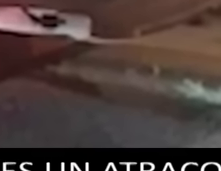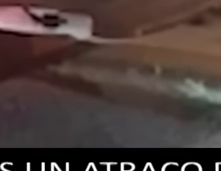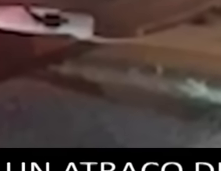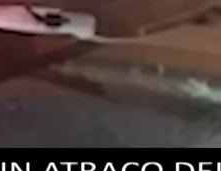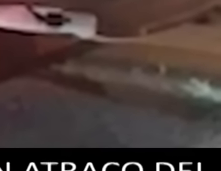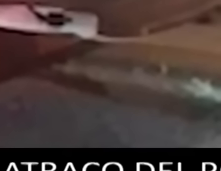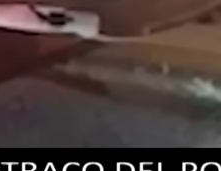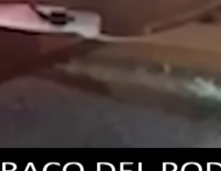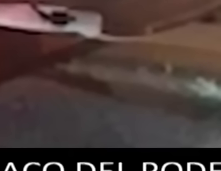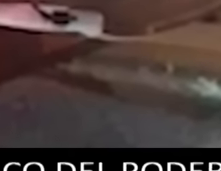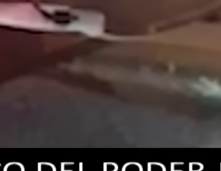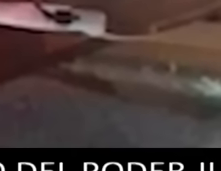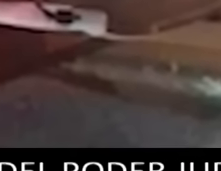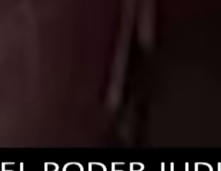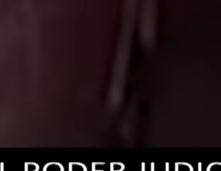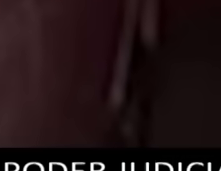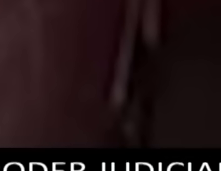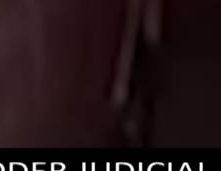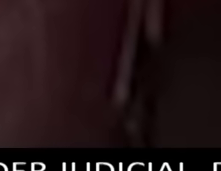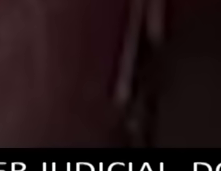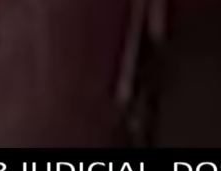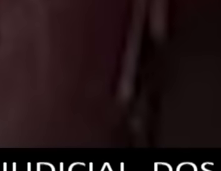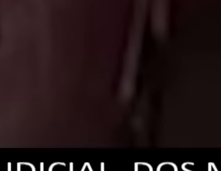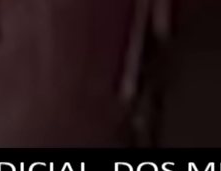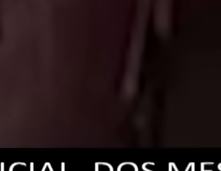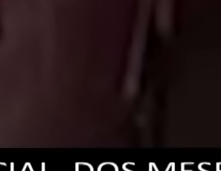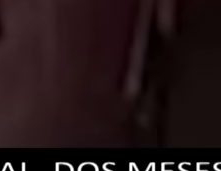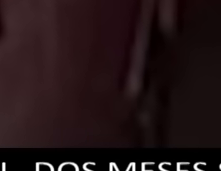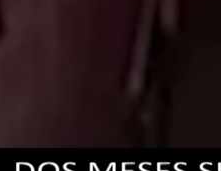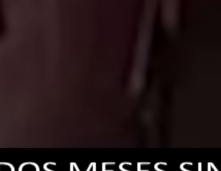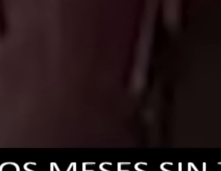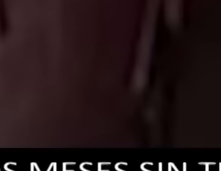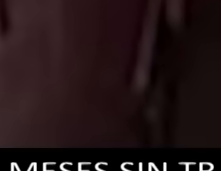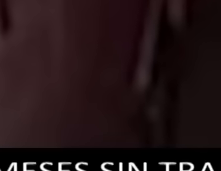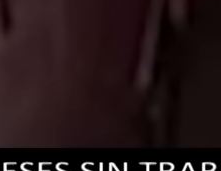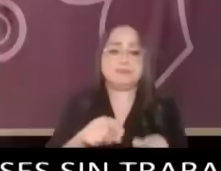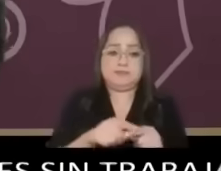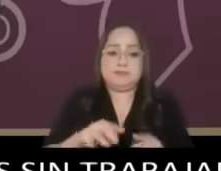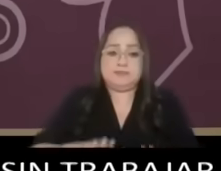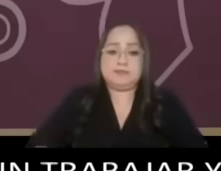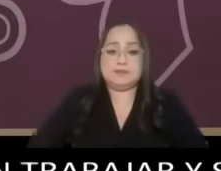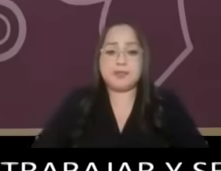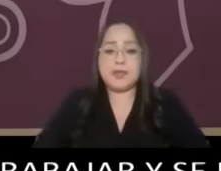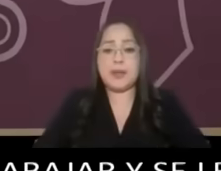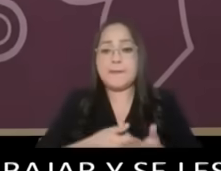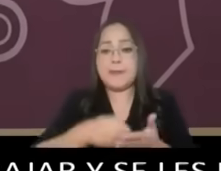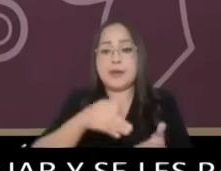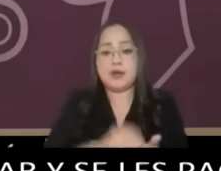ahí de planteamientos diciendo que estaba incluso temiendo, dice, por su integridad, luego que estos